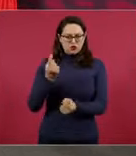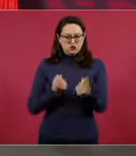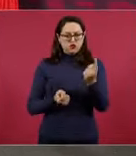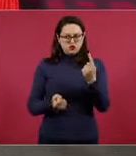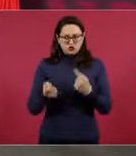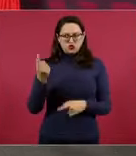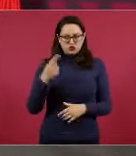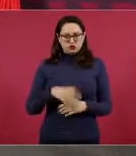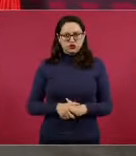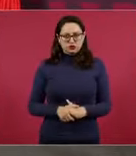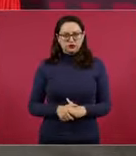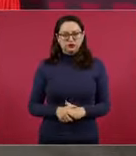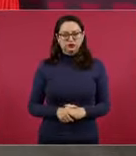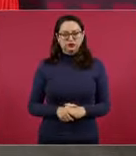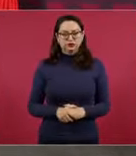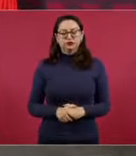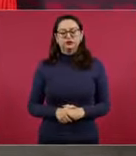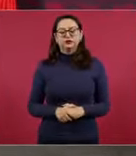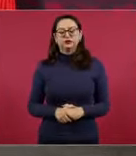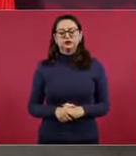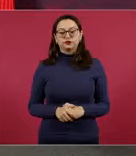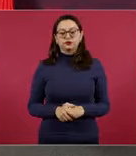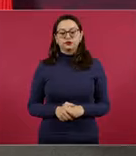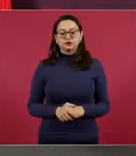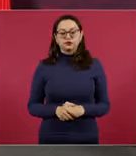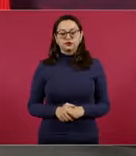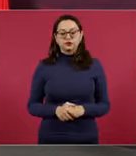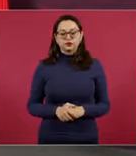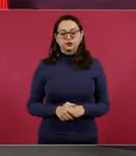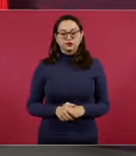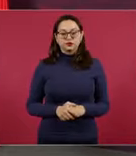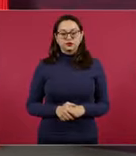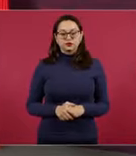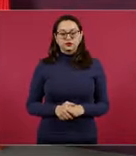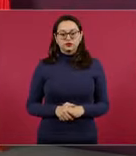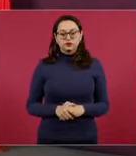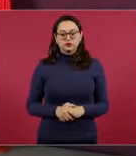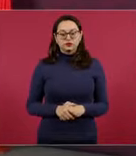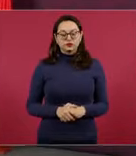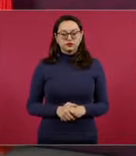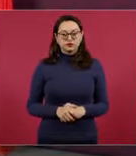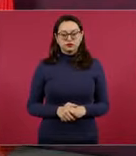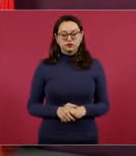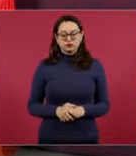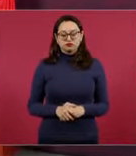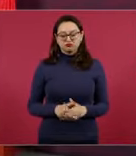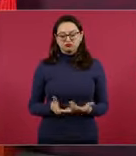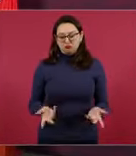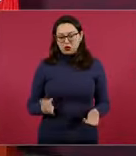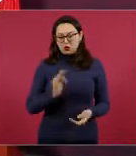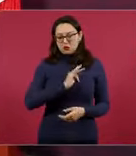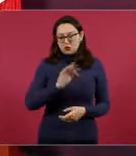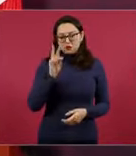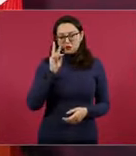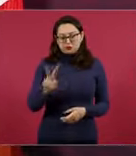sitios donde se venden los periódicos, hay periódicos